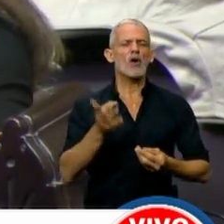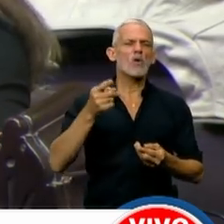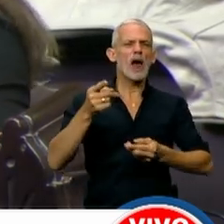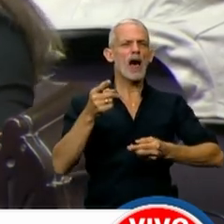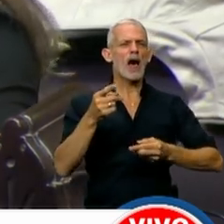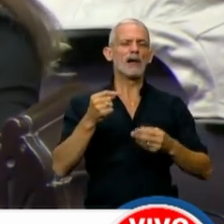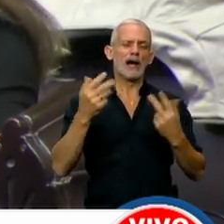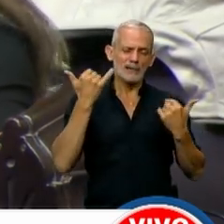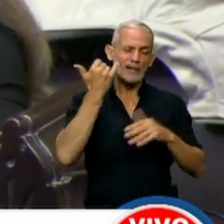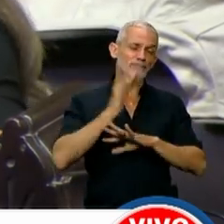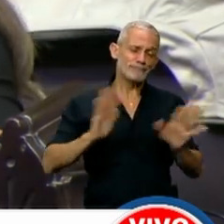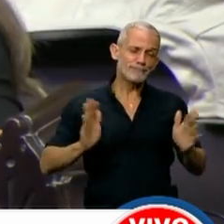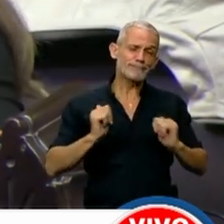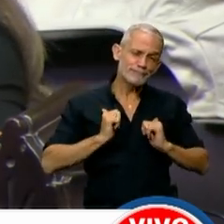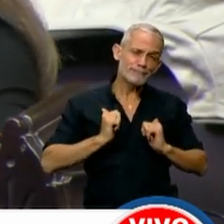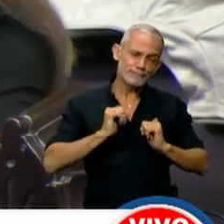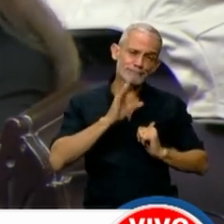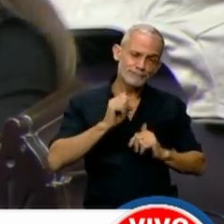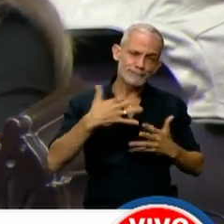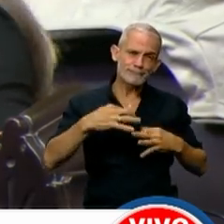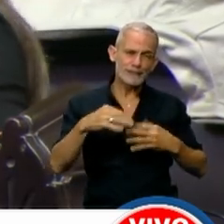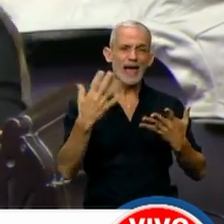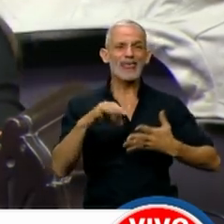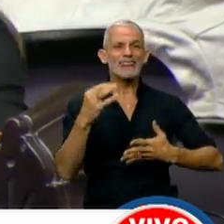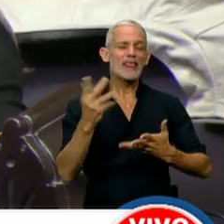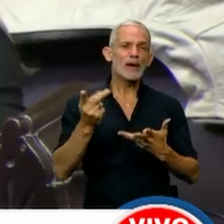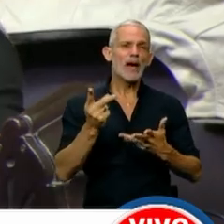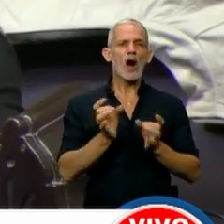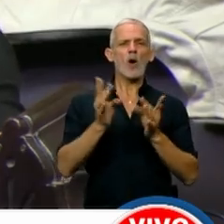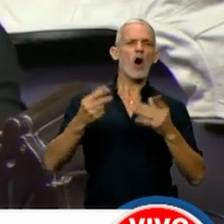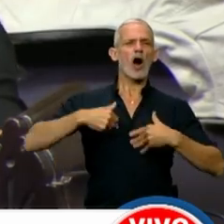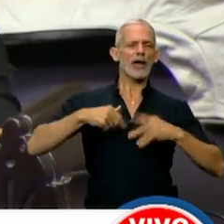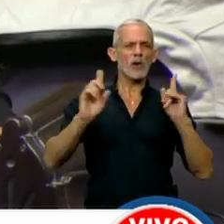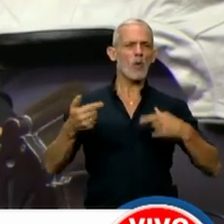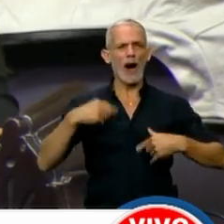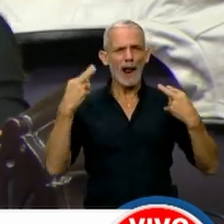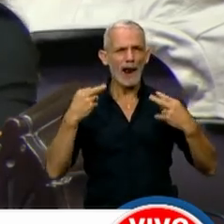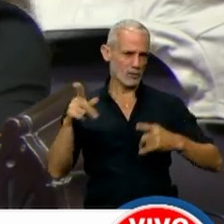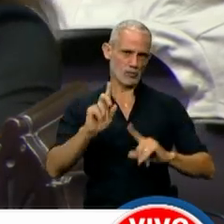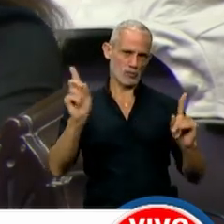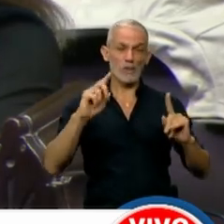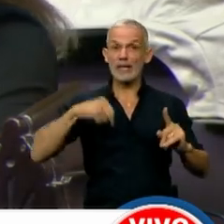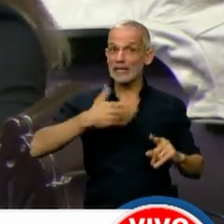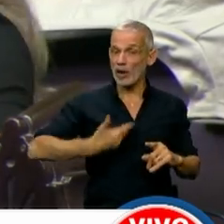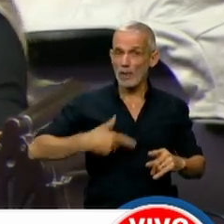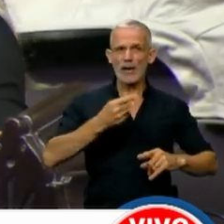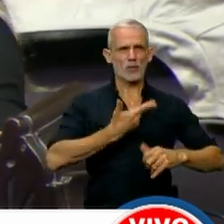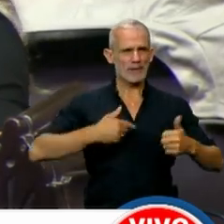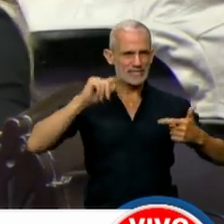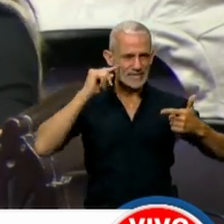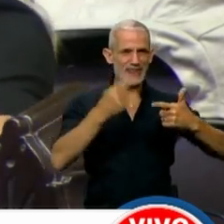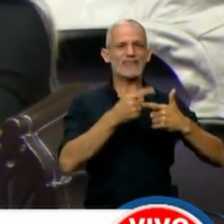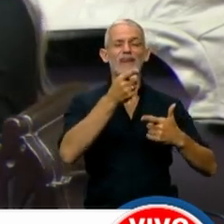una resignación que pretenden que además sea contagiosa pero les recuerdo que este gobierno este presidente